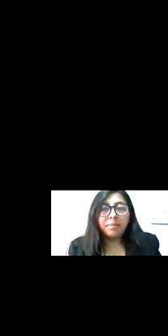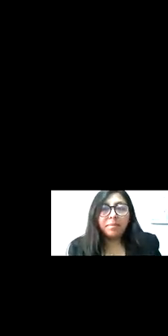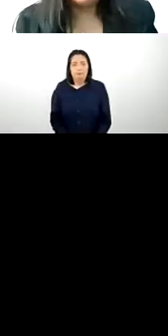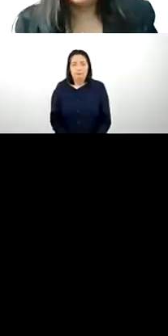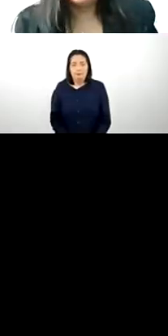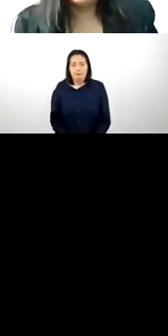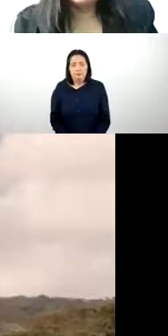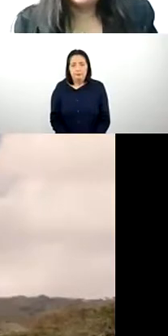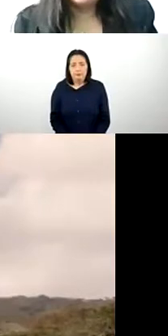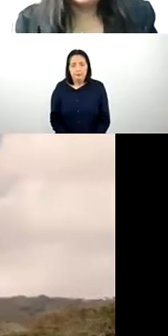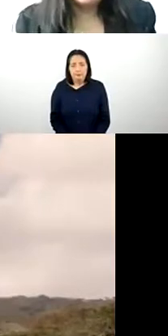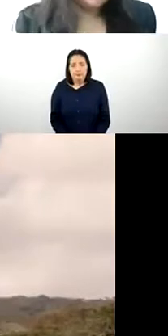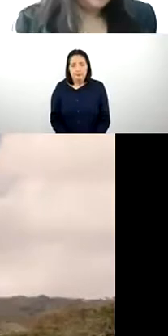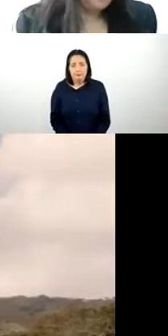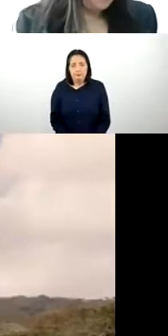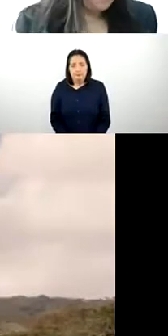que